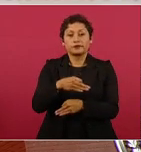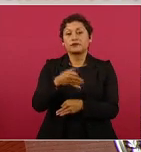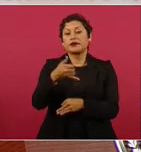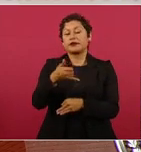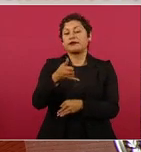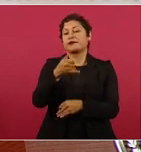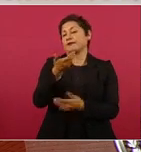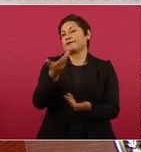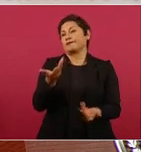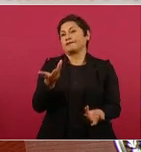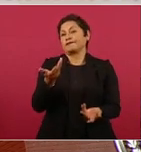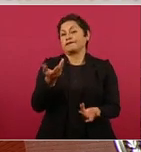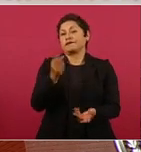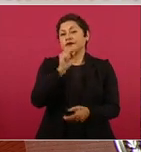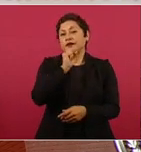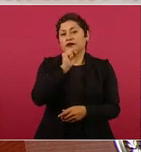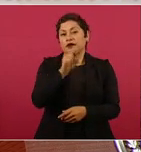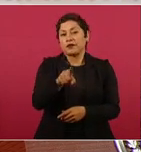el partido